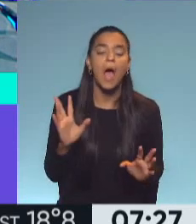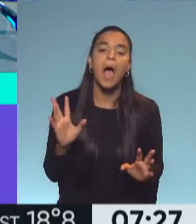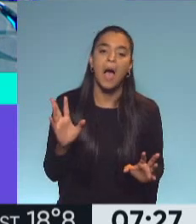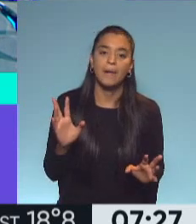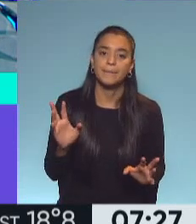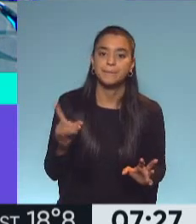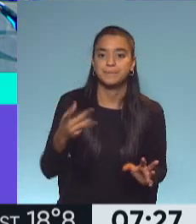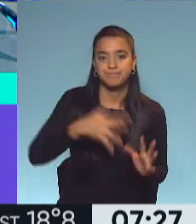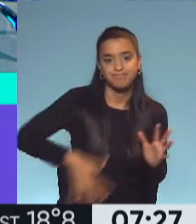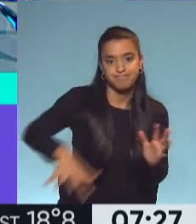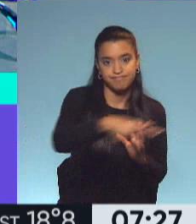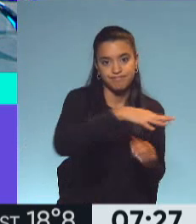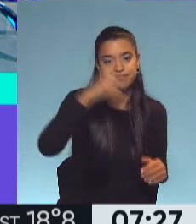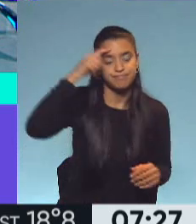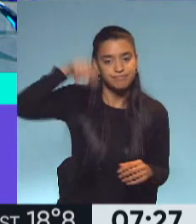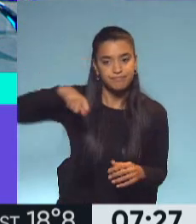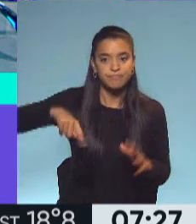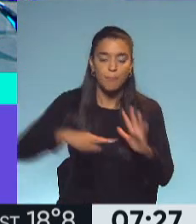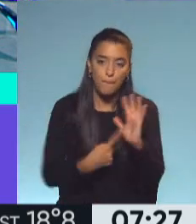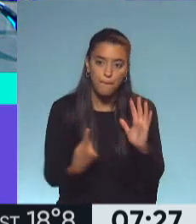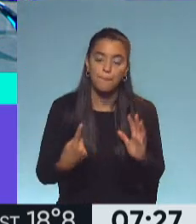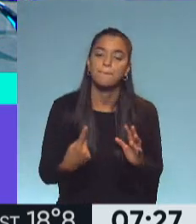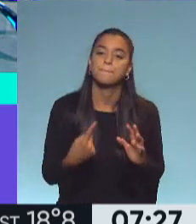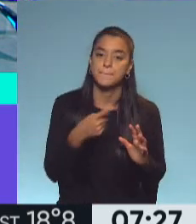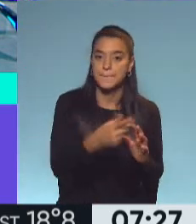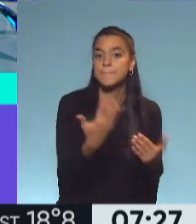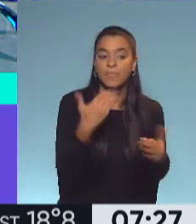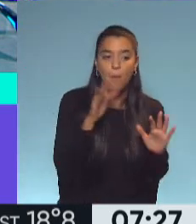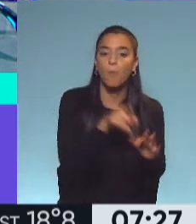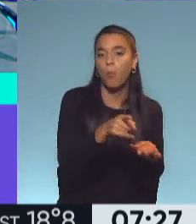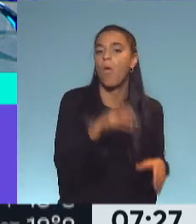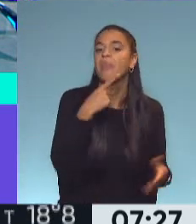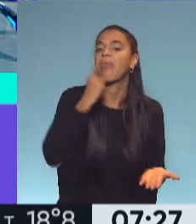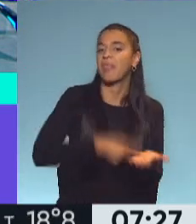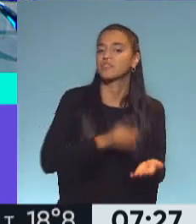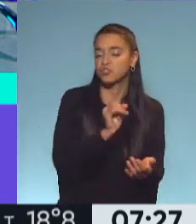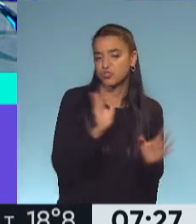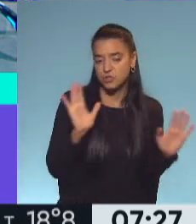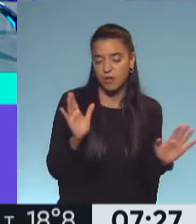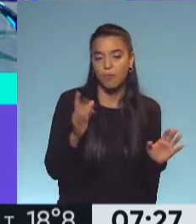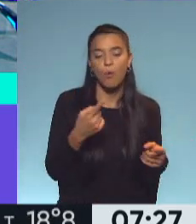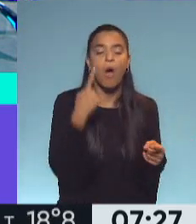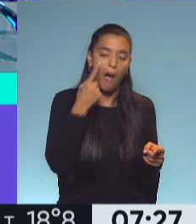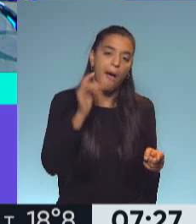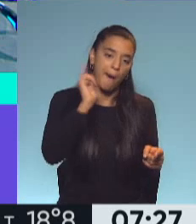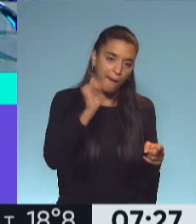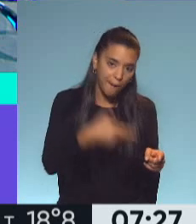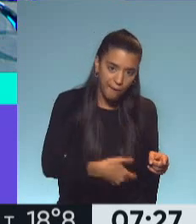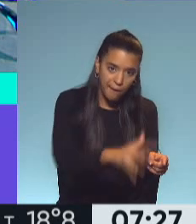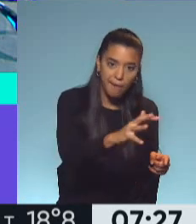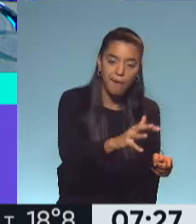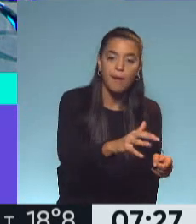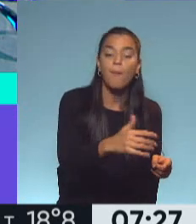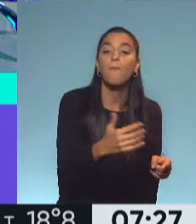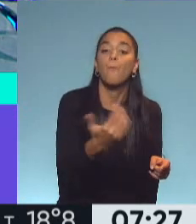es decir, el Tribunal de la Ciudad de Buenos Aires, está apto como para dictar un fallo. Es como reconocerle tácitamente